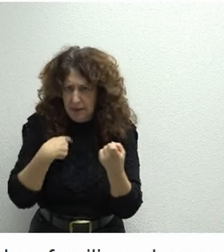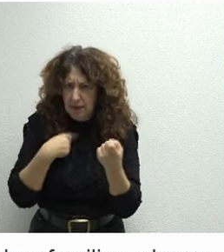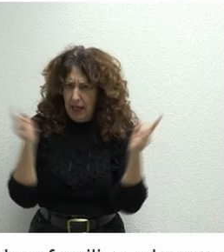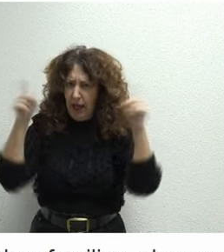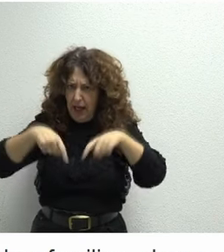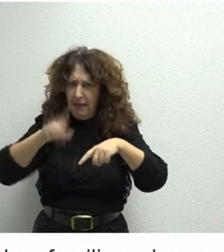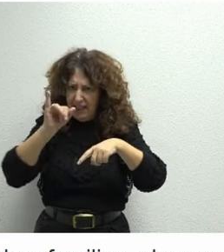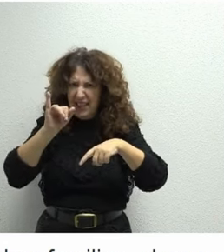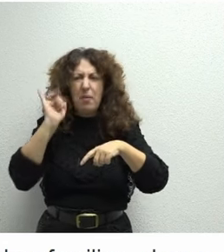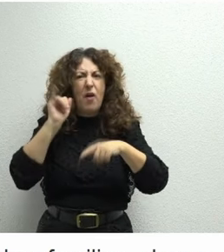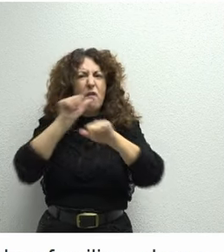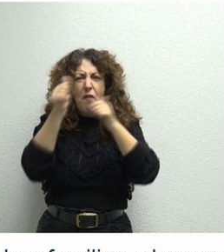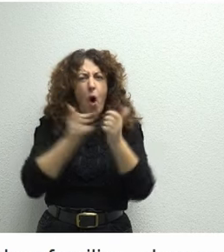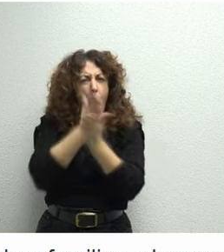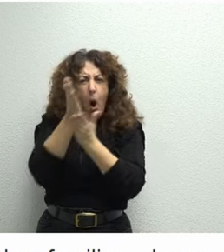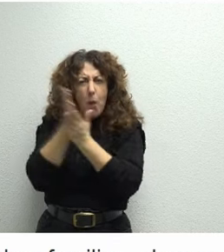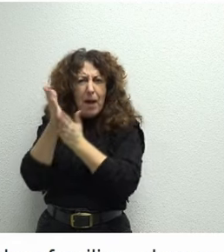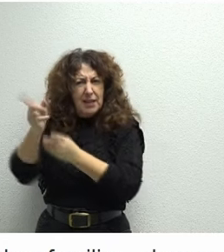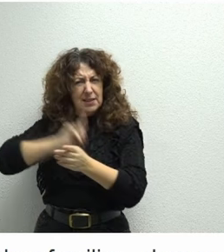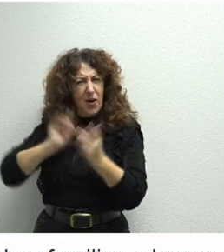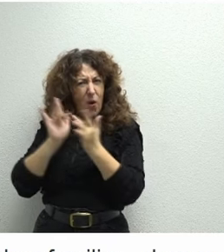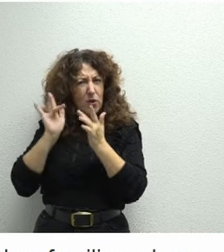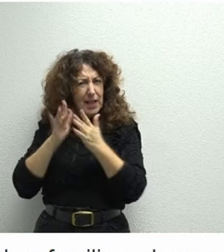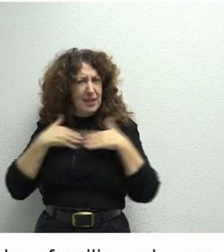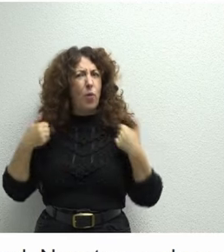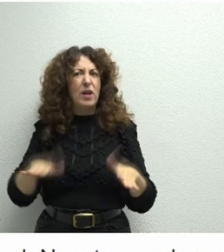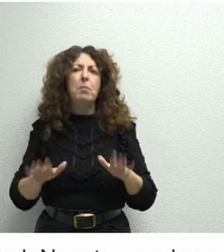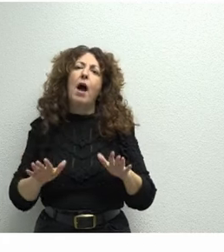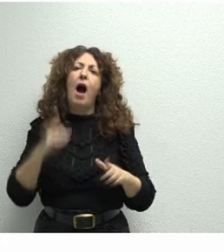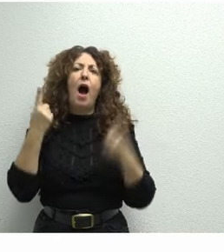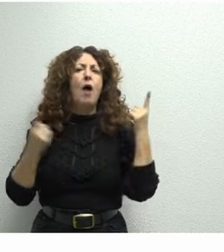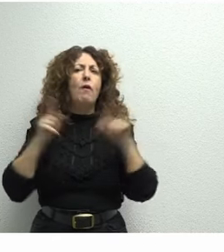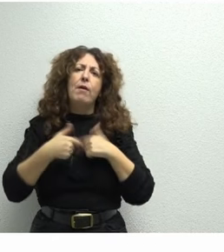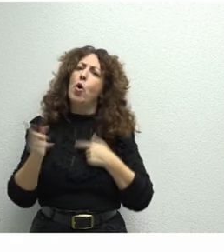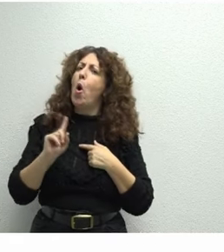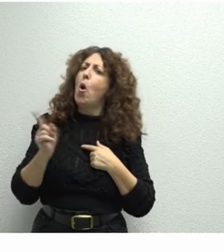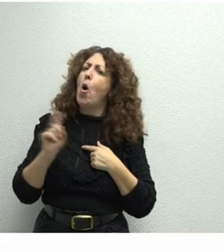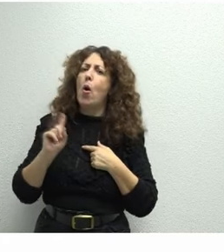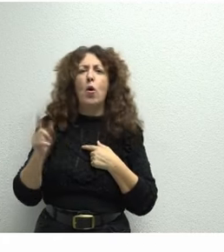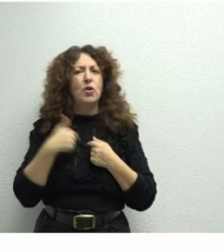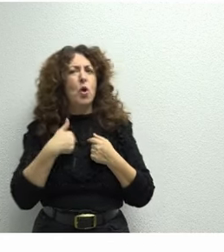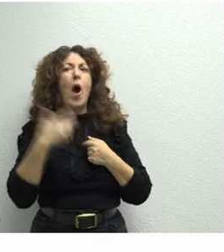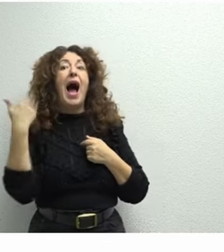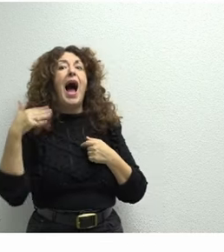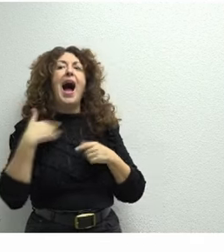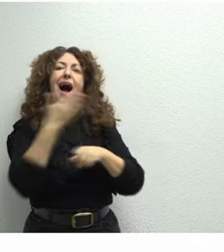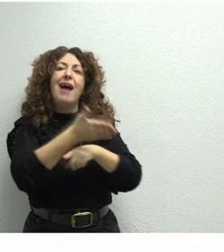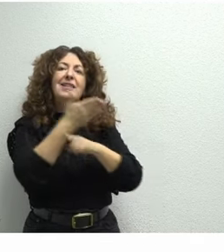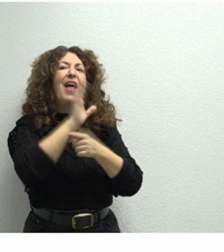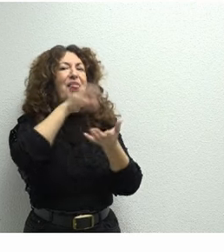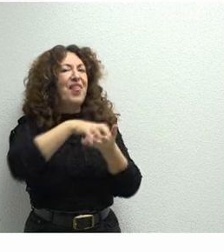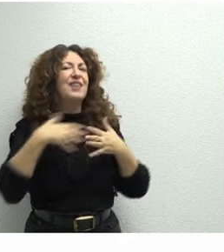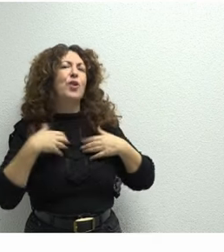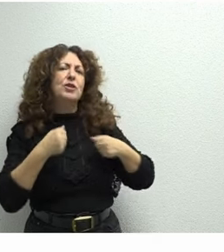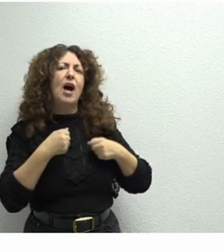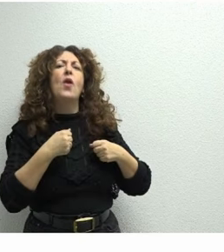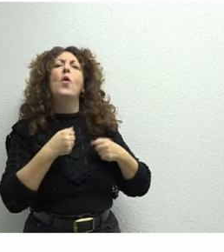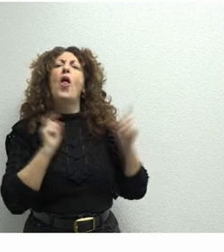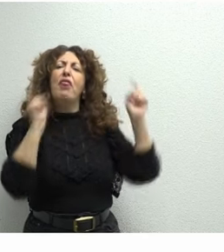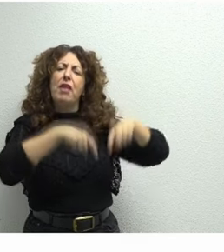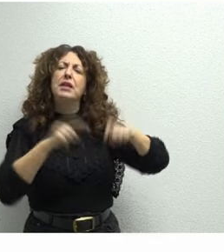tiene muchos canales para contactar no pero hay familias que dicen no no es que a mí antes cuando iba al centro de salud pues me citaban y no